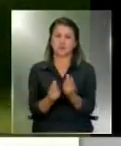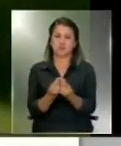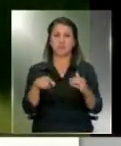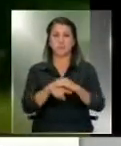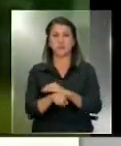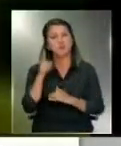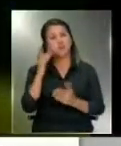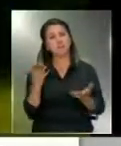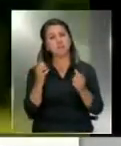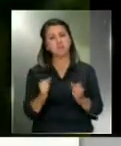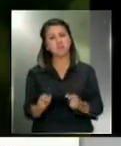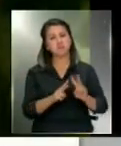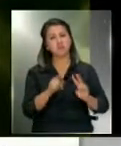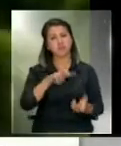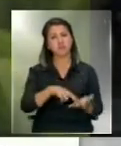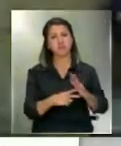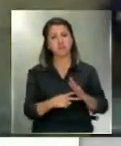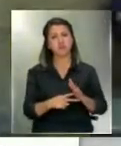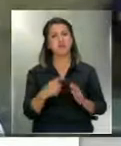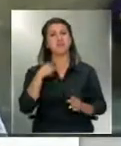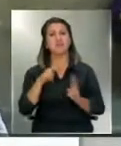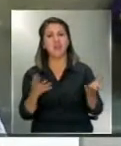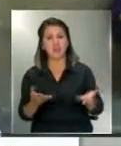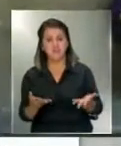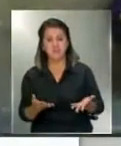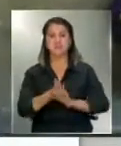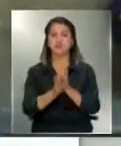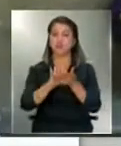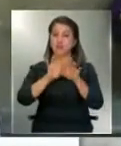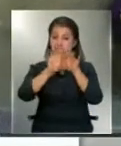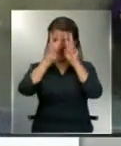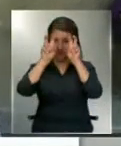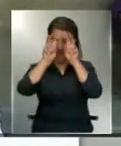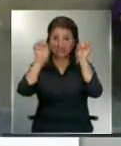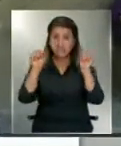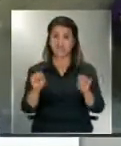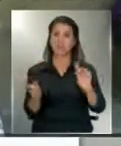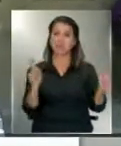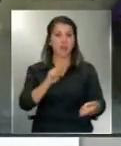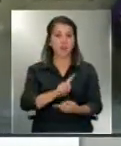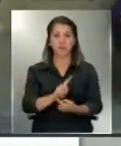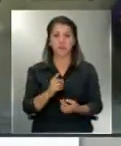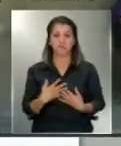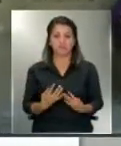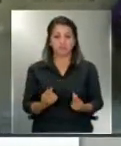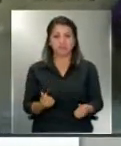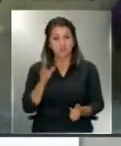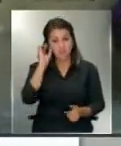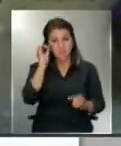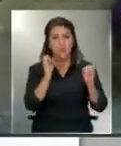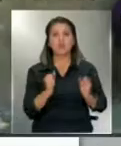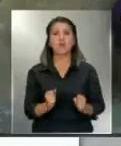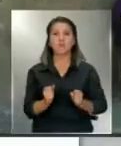puede acabar con todo esto? La medida en que mejore todo el sistema integrado cambia la percepción porque podemos distribuir mejor